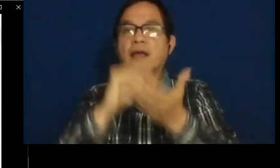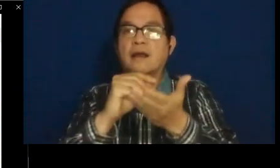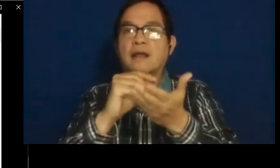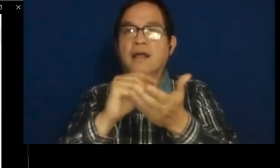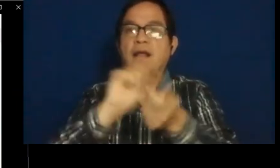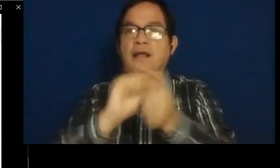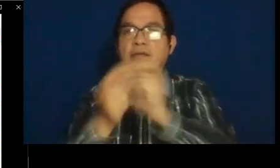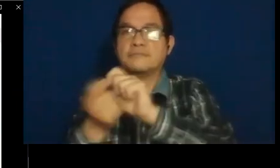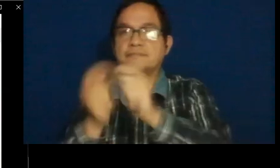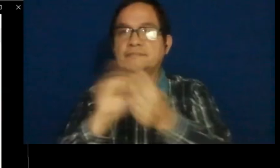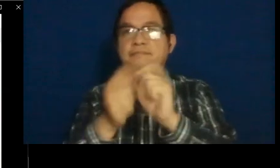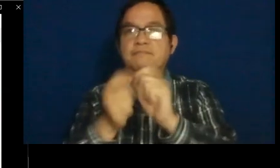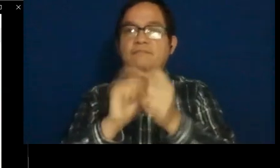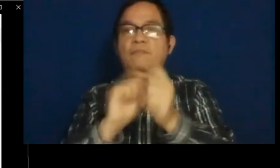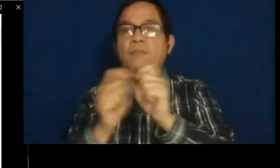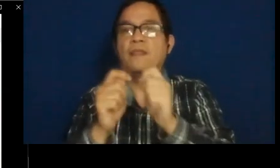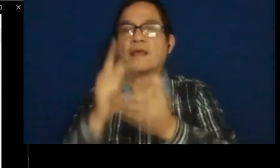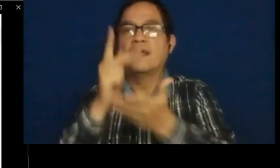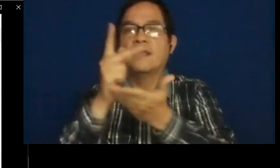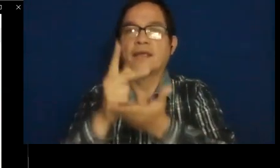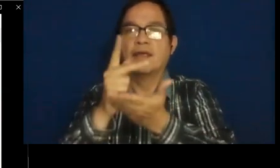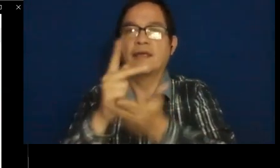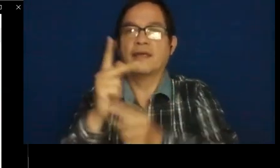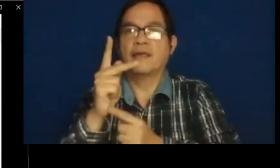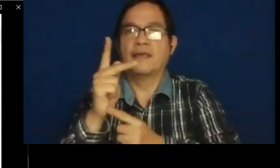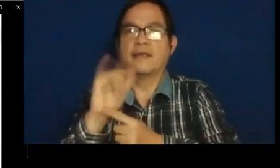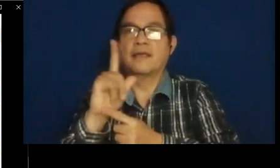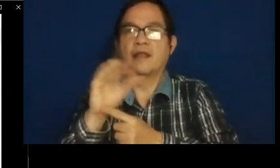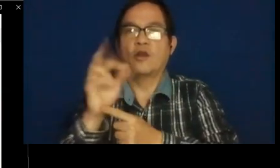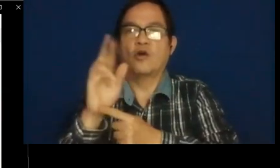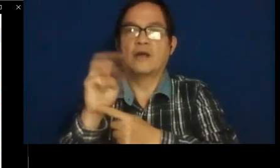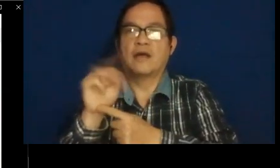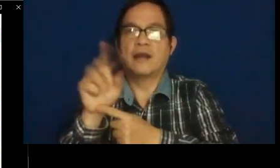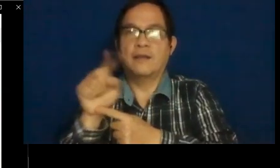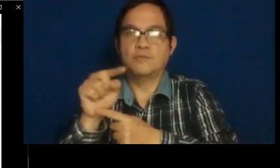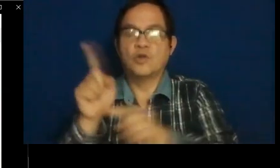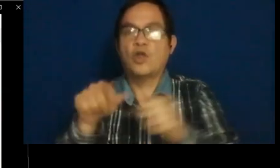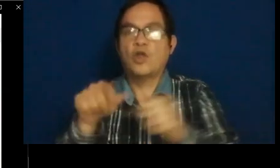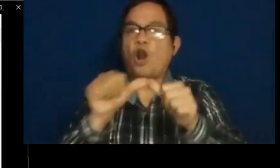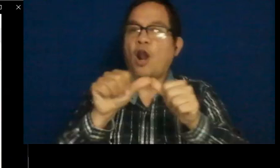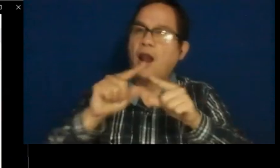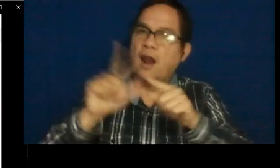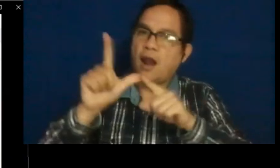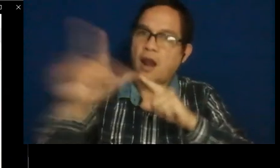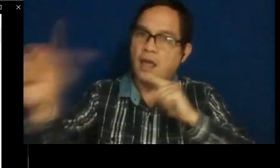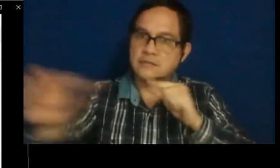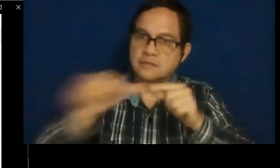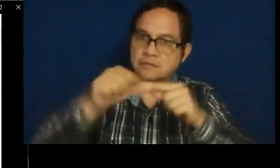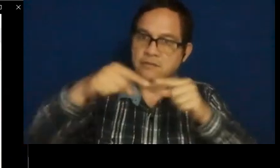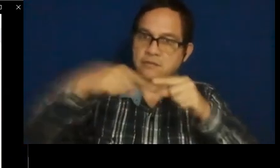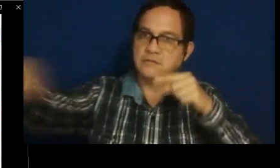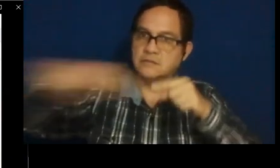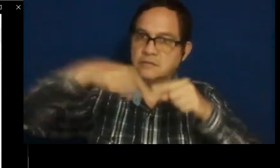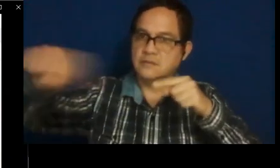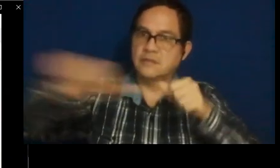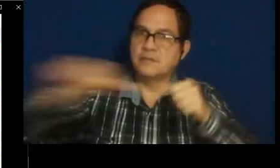deben transferirla o deben hacerle la conversión a kilogramos. La longitud que se mide en metros, la longitud que normalmente se